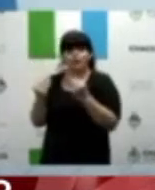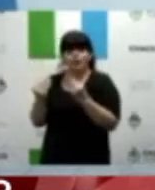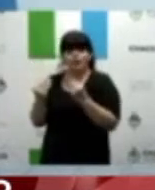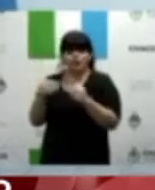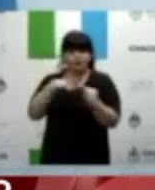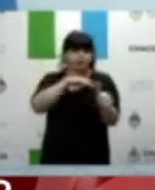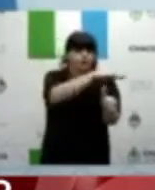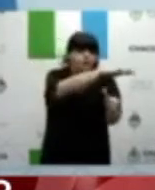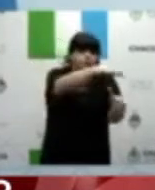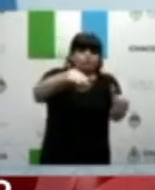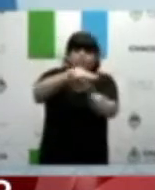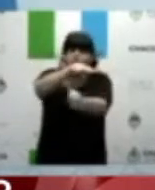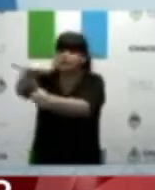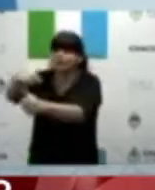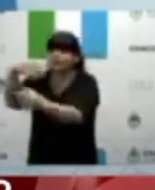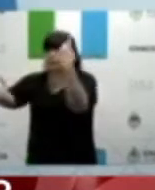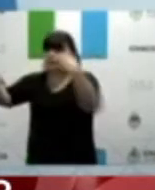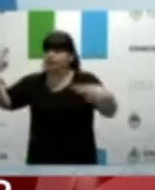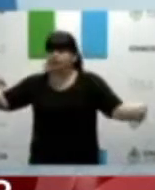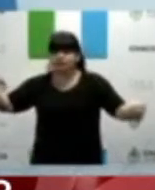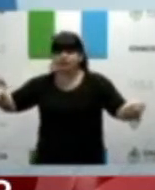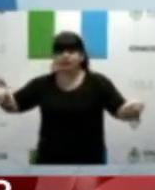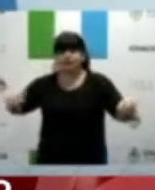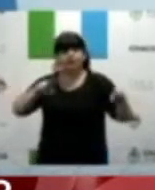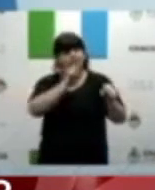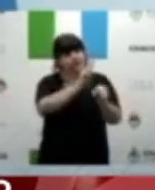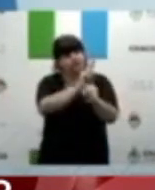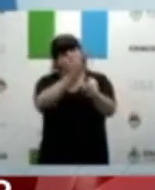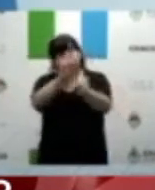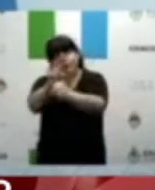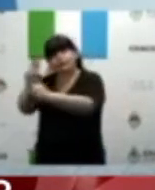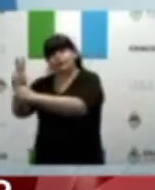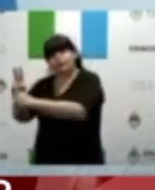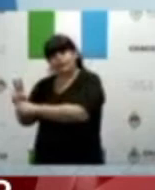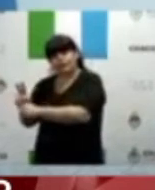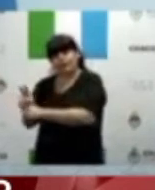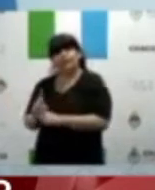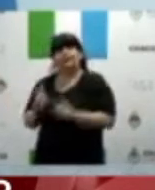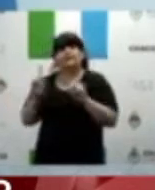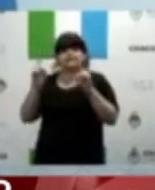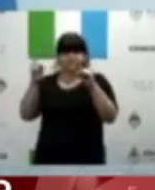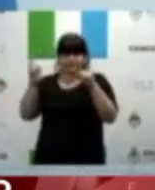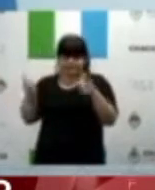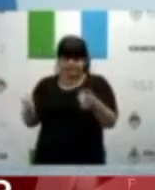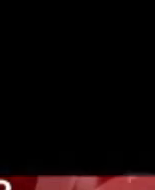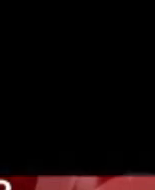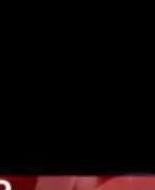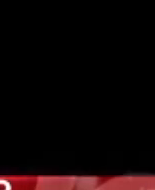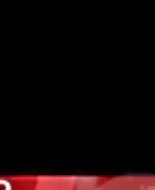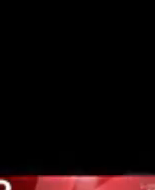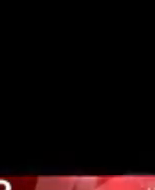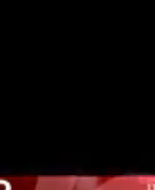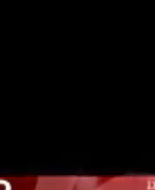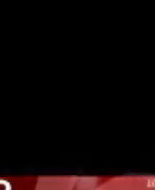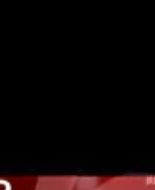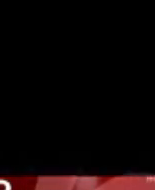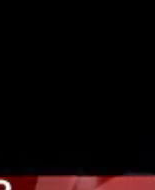a su vez también evitar por todos los medios la infiltración claramente de